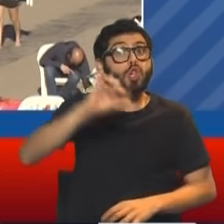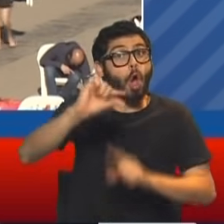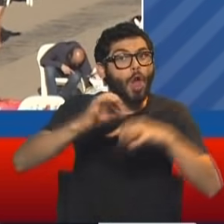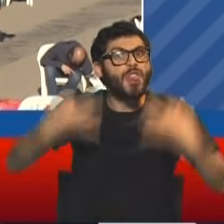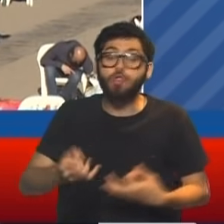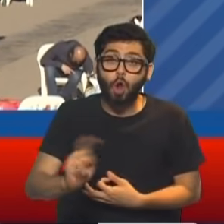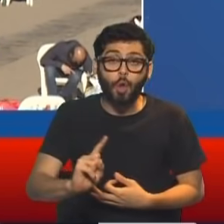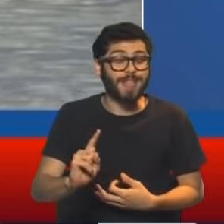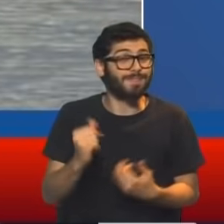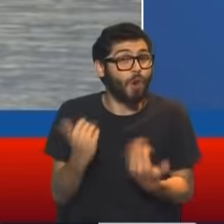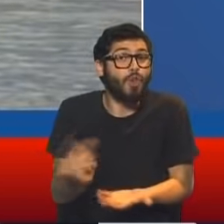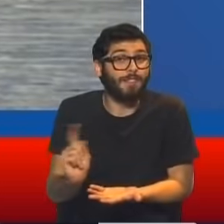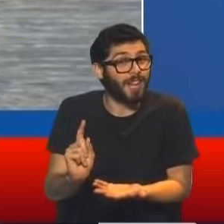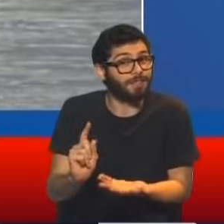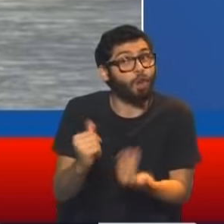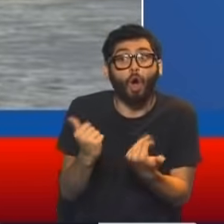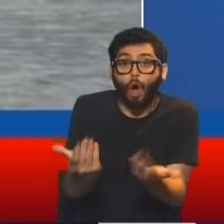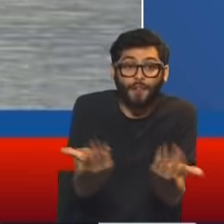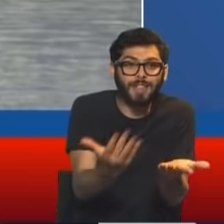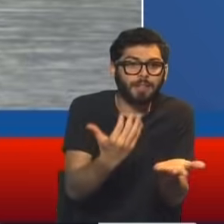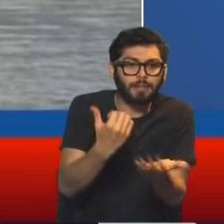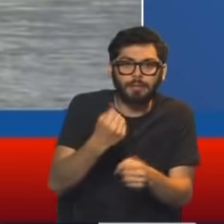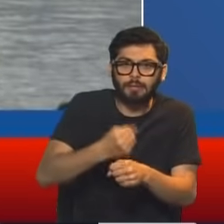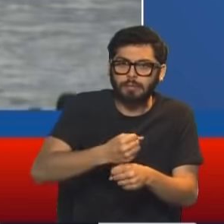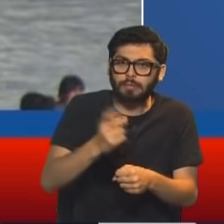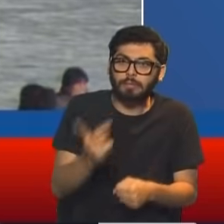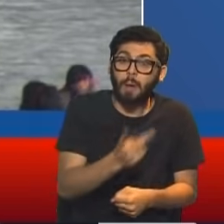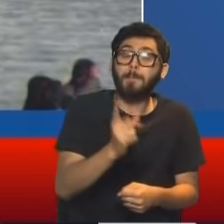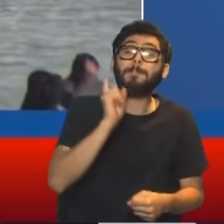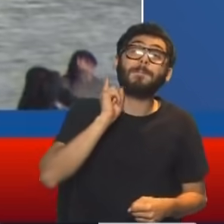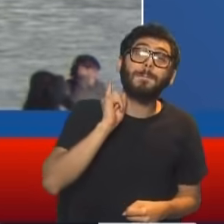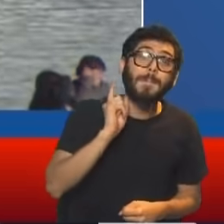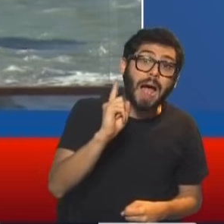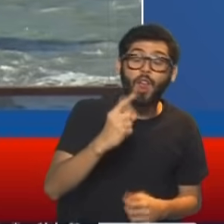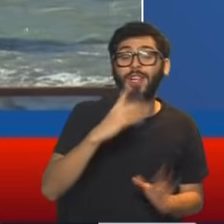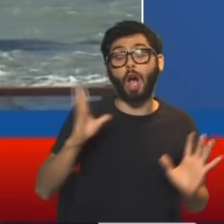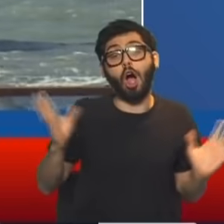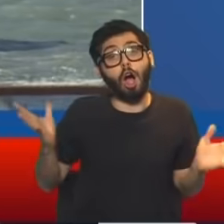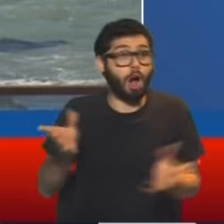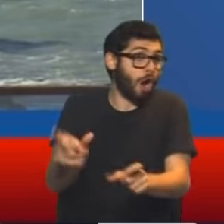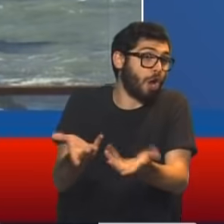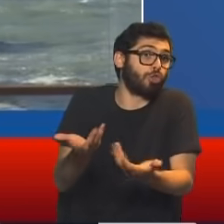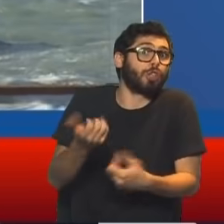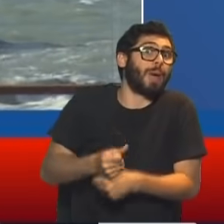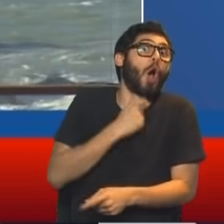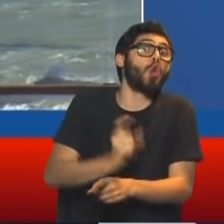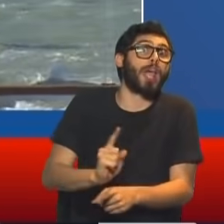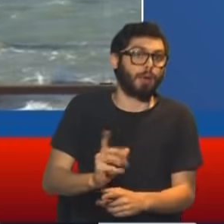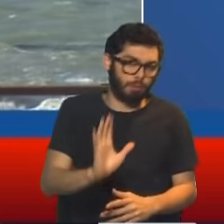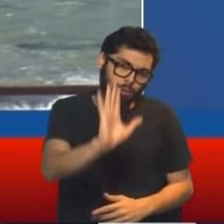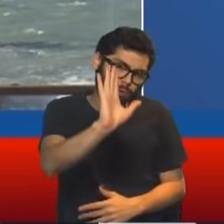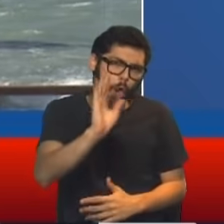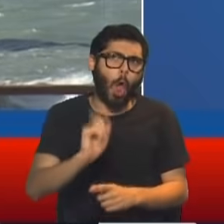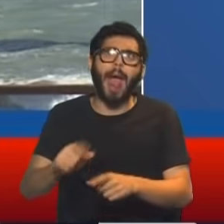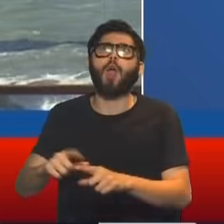no lo ofrecen, ofrecen pura precariedad. Y encima dicen, no, la gente no quiere trabajar. No, no es que no quiere trabajar, es